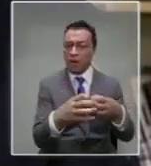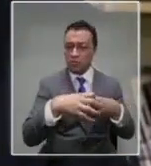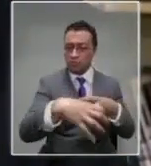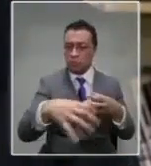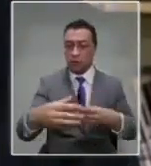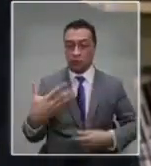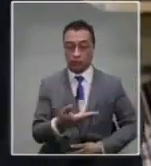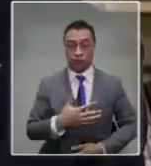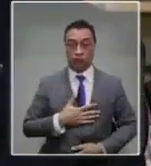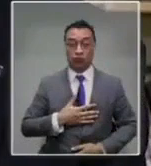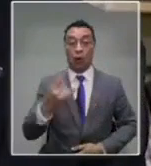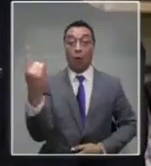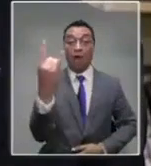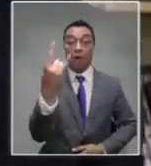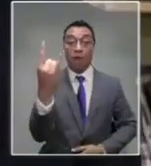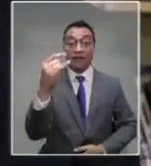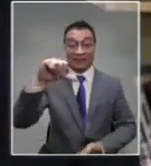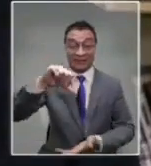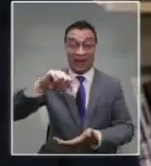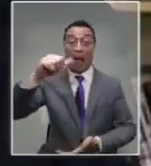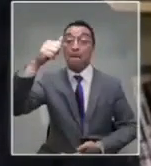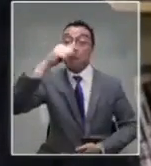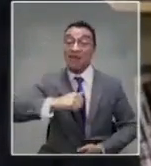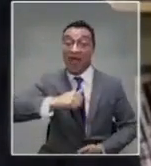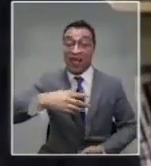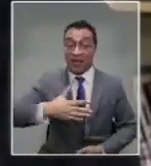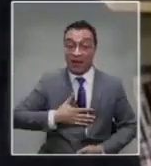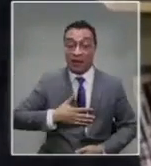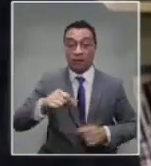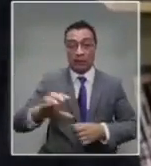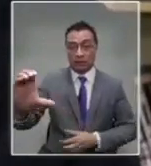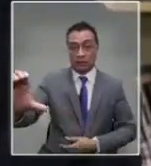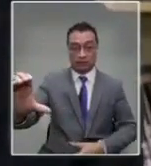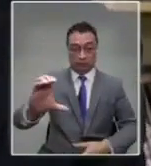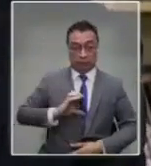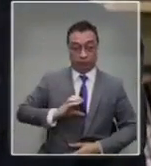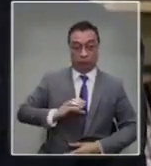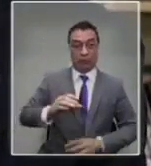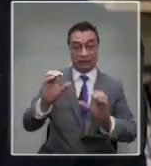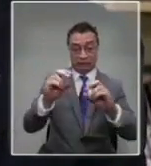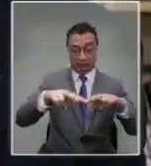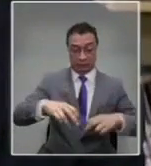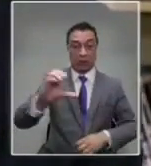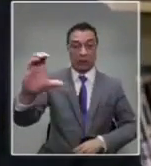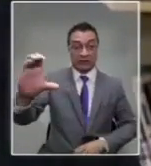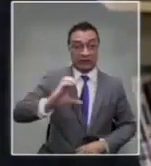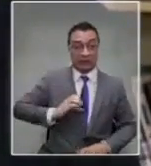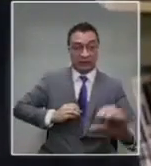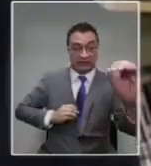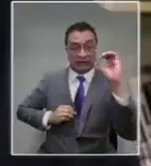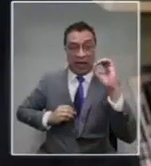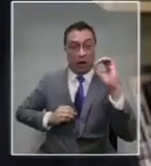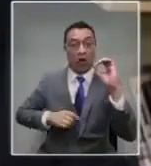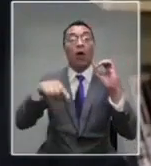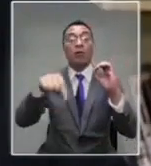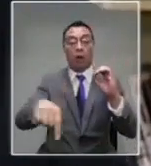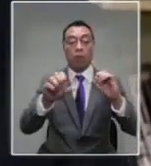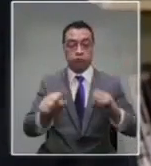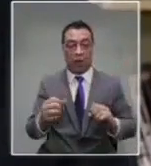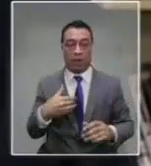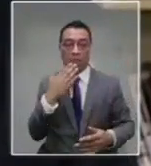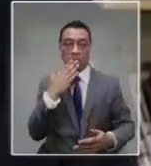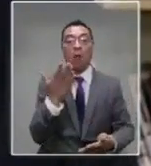forma. Nosotros como universidad privada recibimos prácticamente cero recursos para investigar. Tenemos la